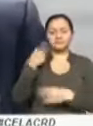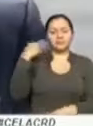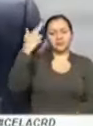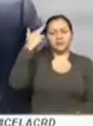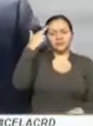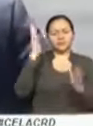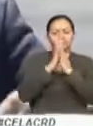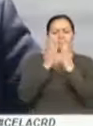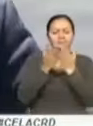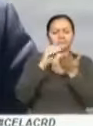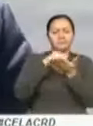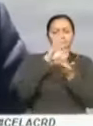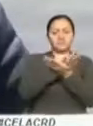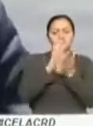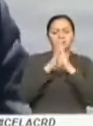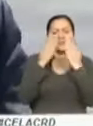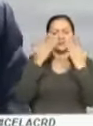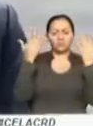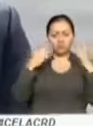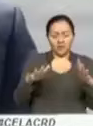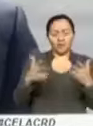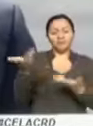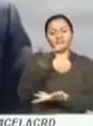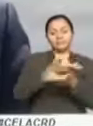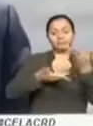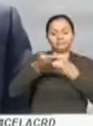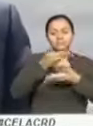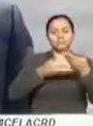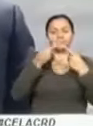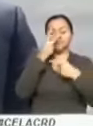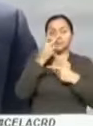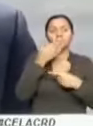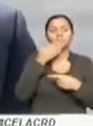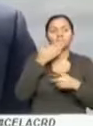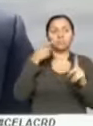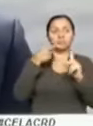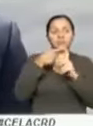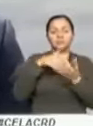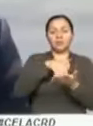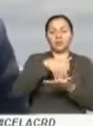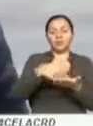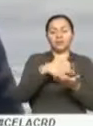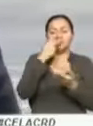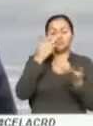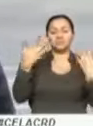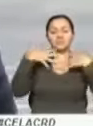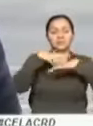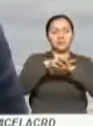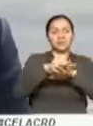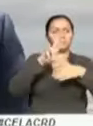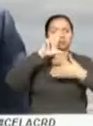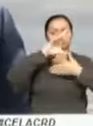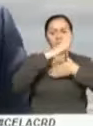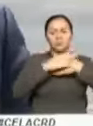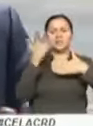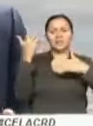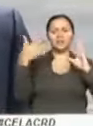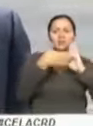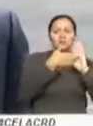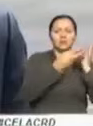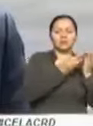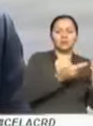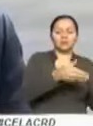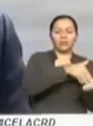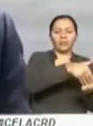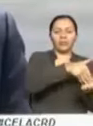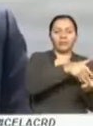estos procesos de aperturismo, de crear mercados, eran intentos para debilitar también la integración regional. Están sufriendo